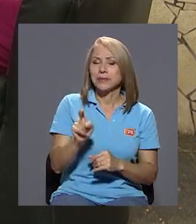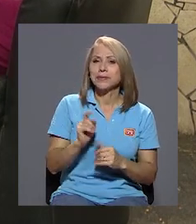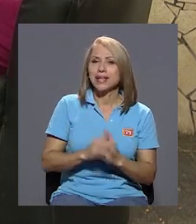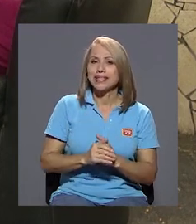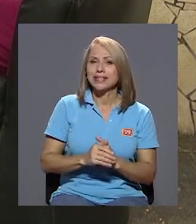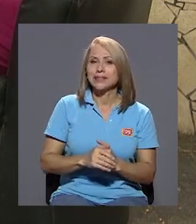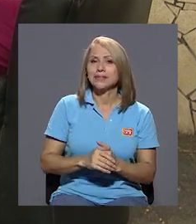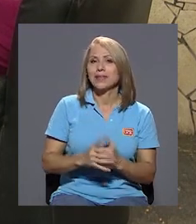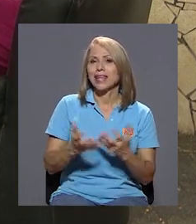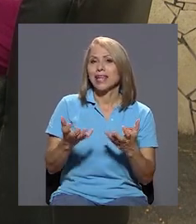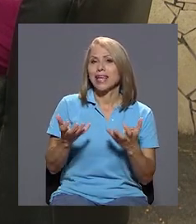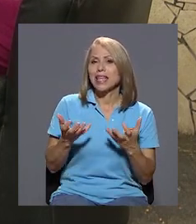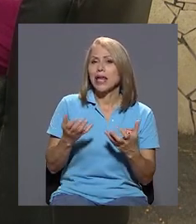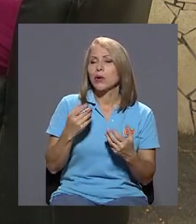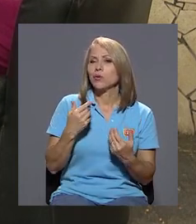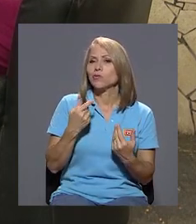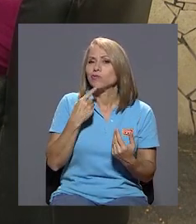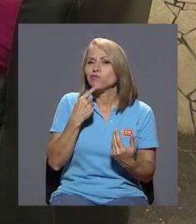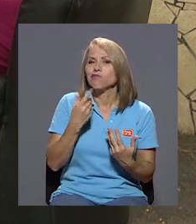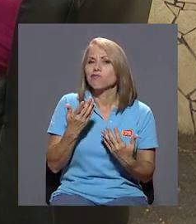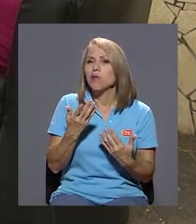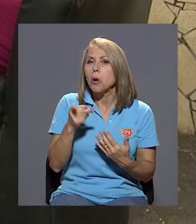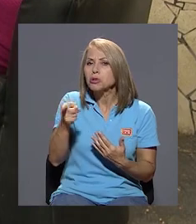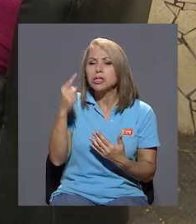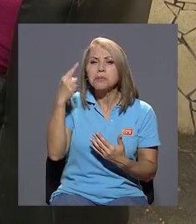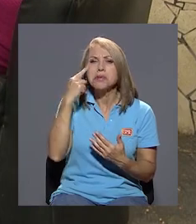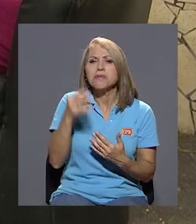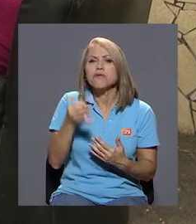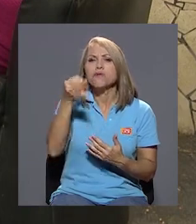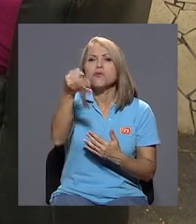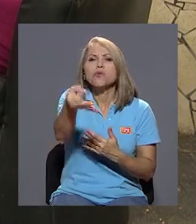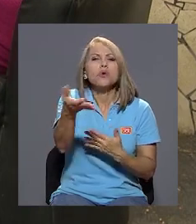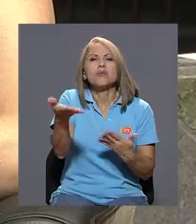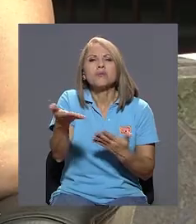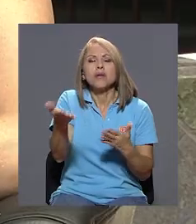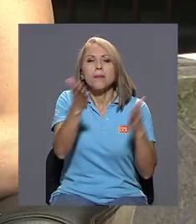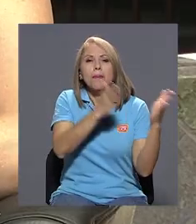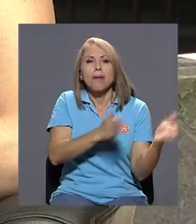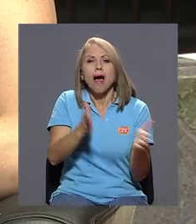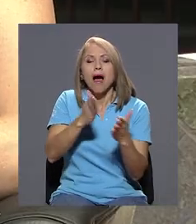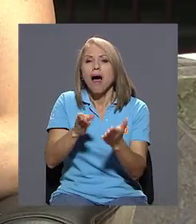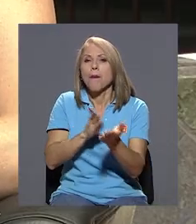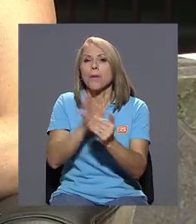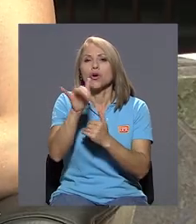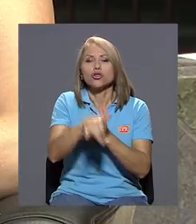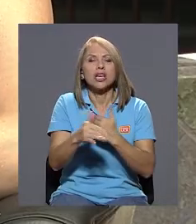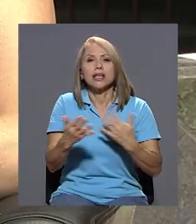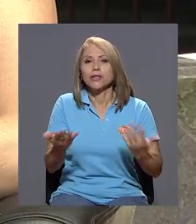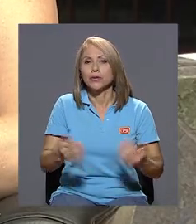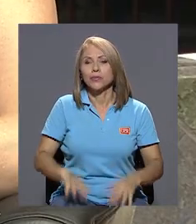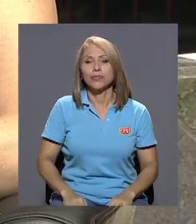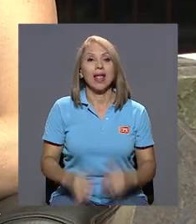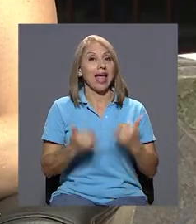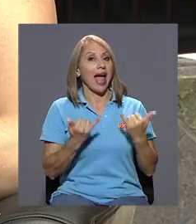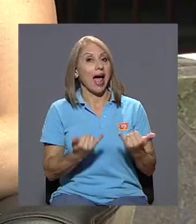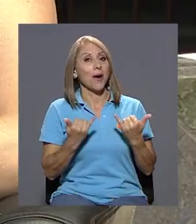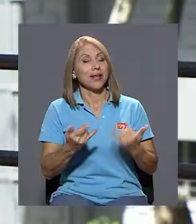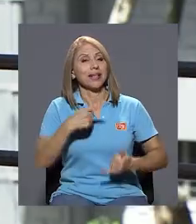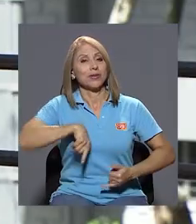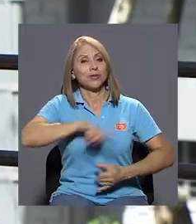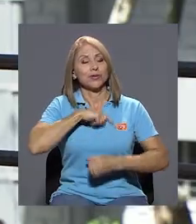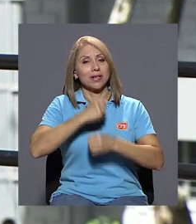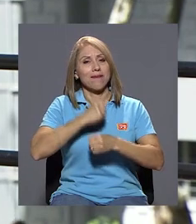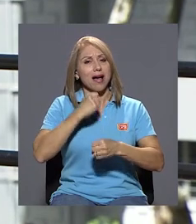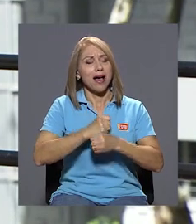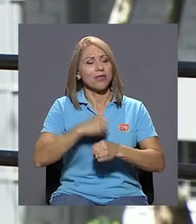últimas, de mis últimas preguntas, que no quería irme, digamos, si tienen algún plan a futuro, si tienen, claro, algún proyecto.